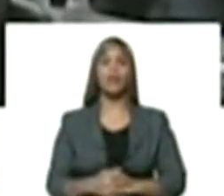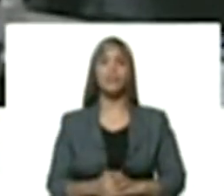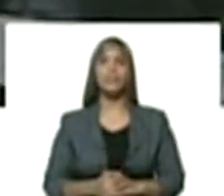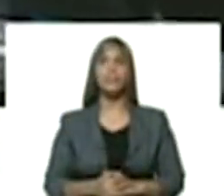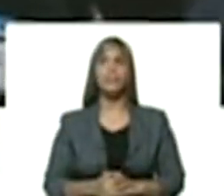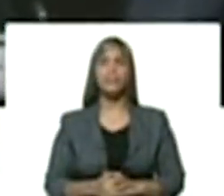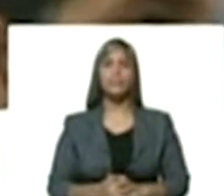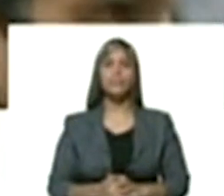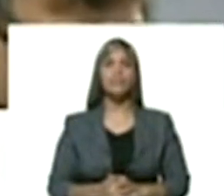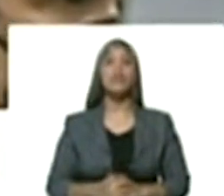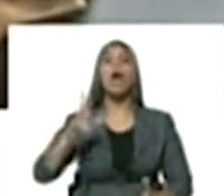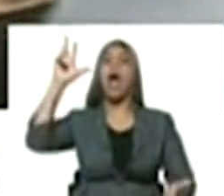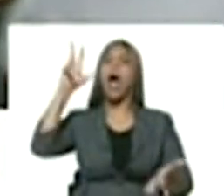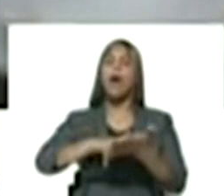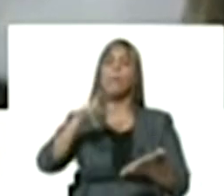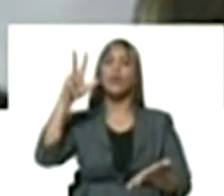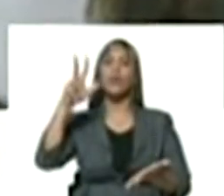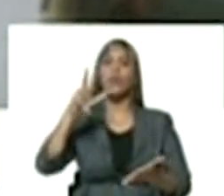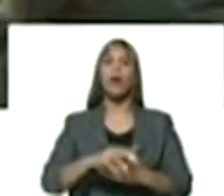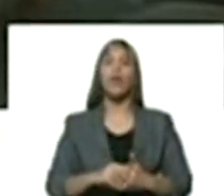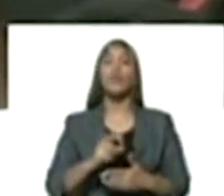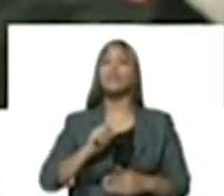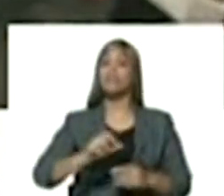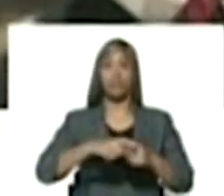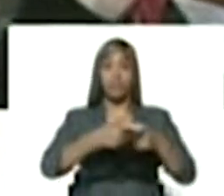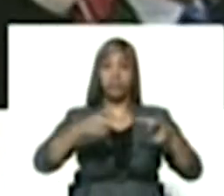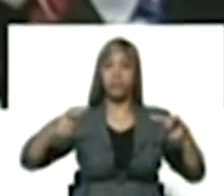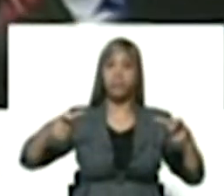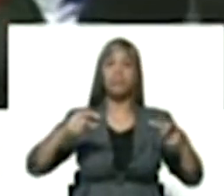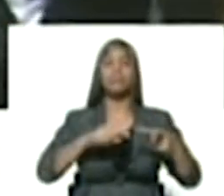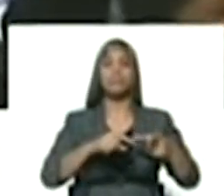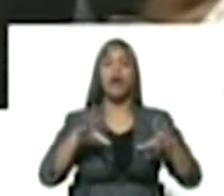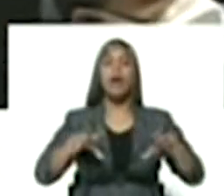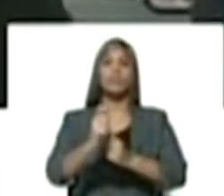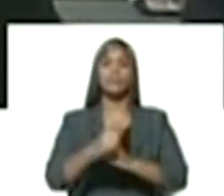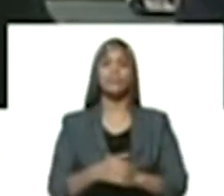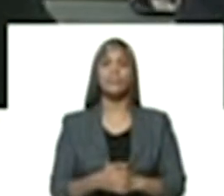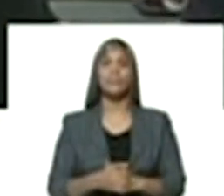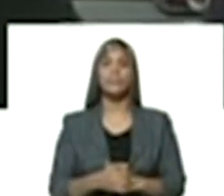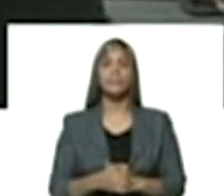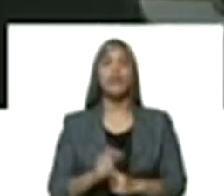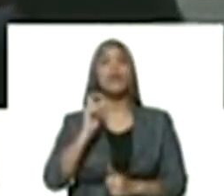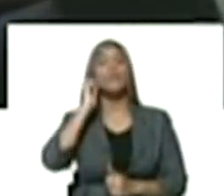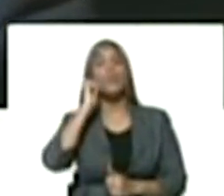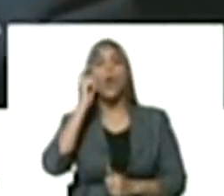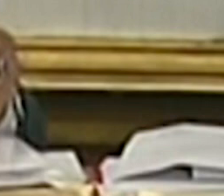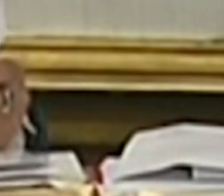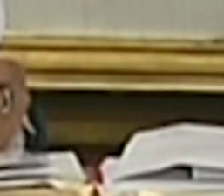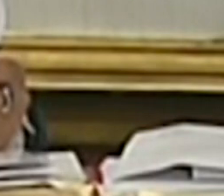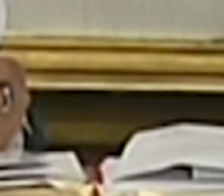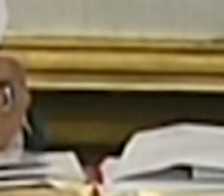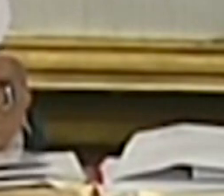nombró el martes a los funcionarios del nuevo consejo electoral en el que tres de sus cinco rectores están vinculados al chavismo